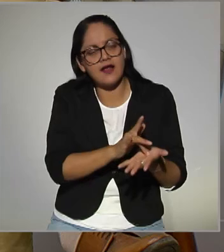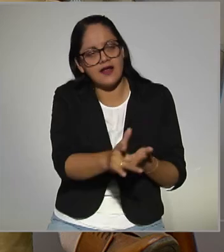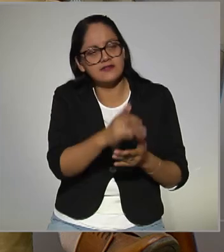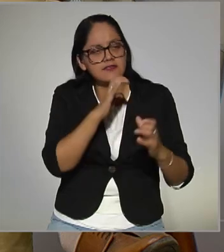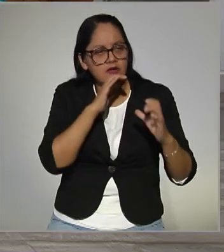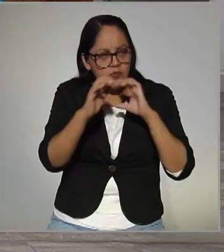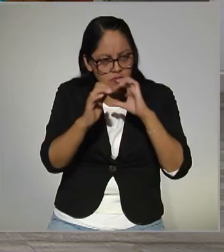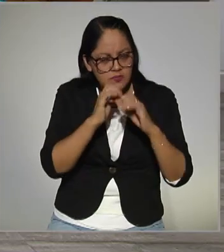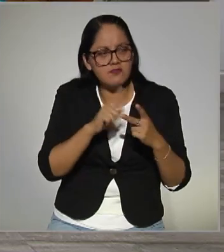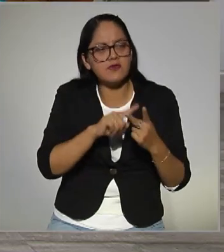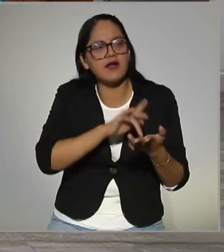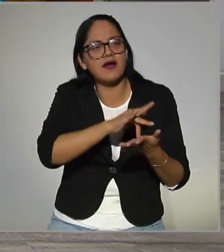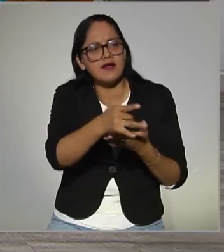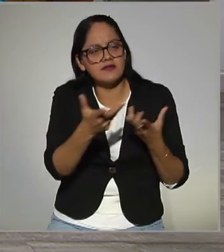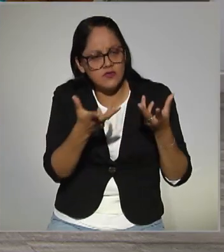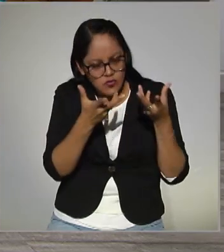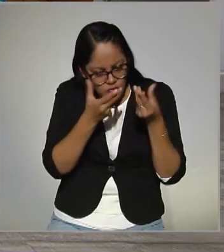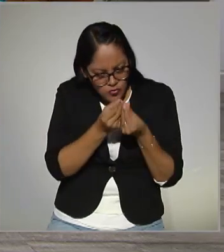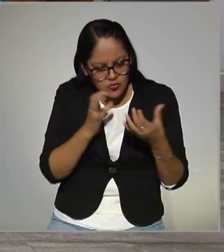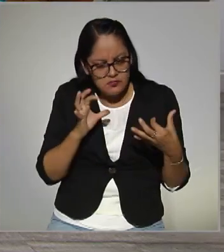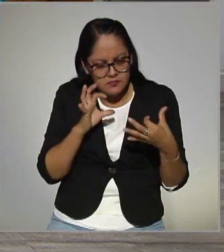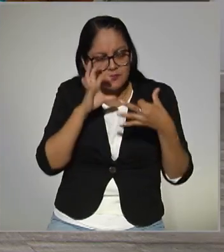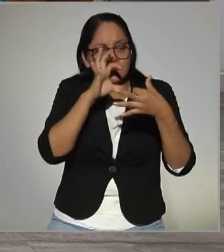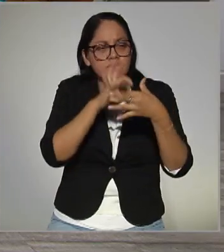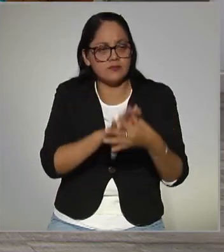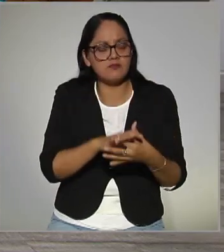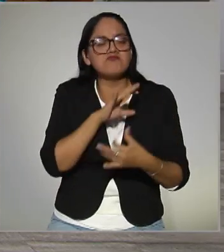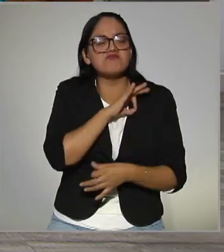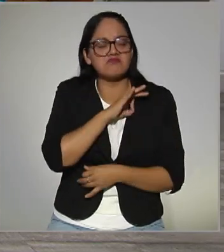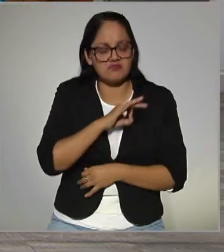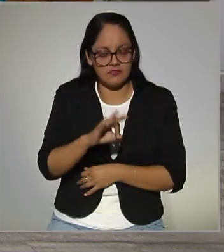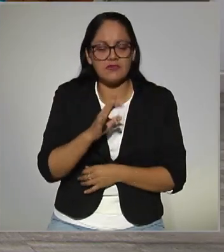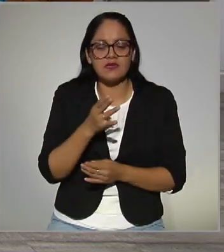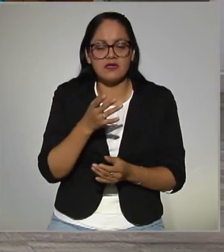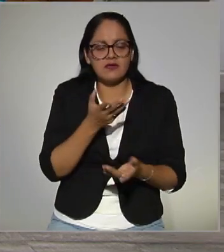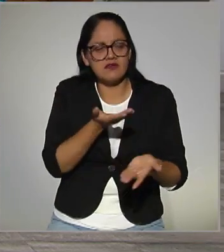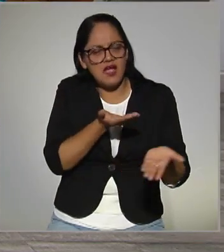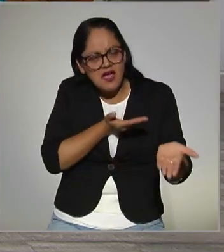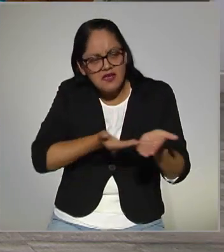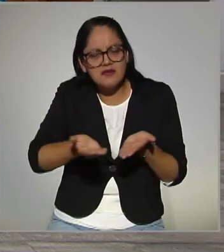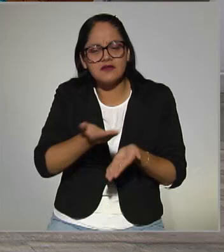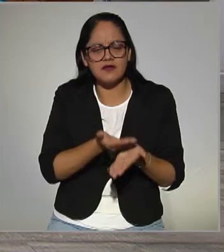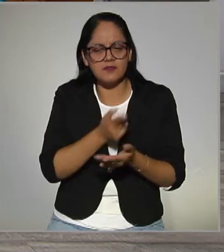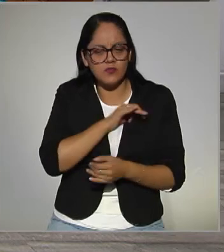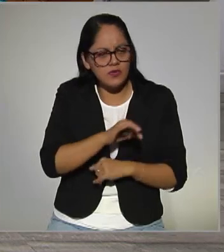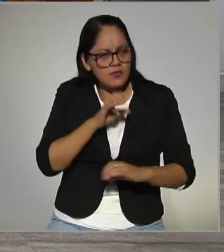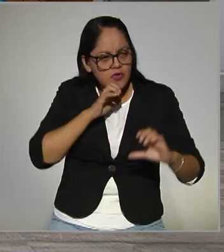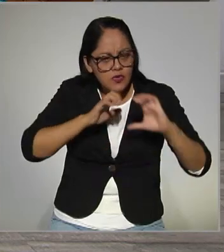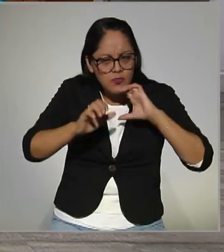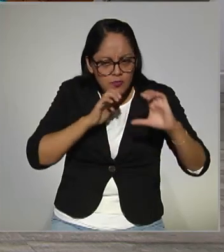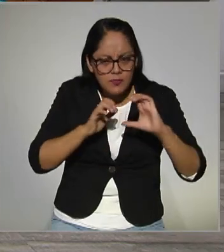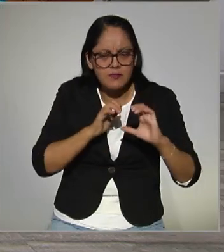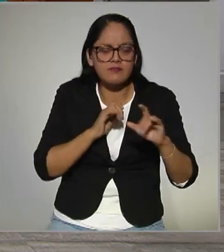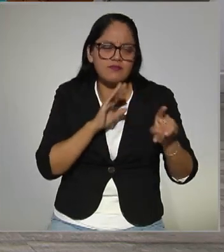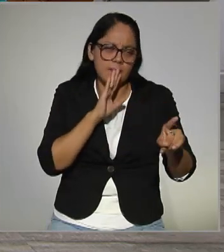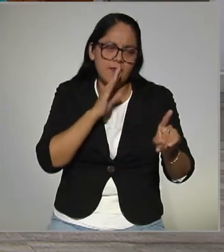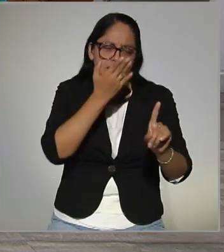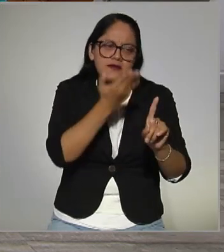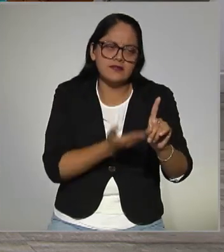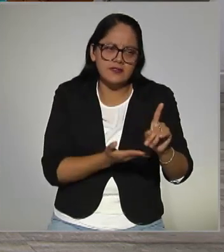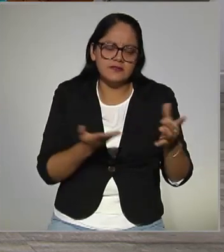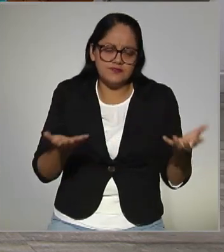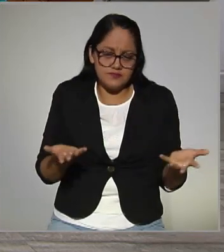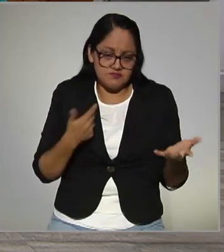y al trabajo y la reelaboración que tenemos, sí podemos tener una interacción, sí podemos tener una comunicación contigo, mamá, que a lo